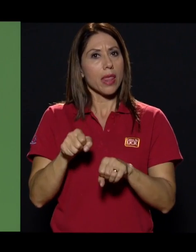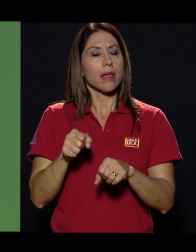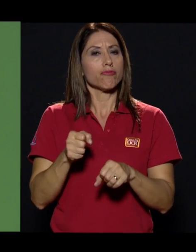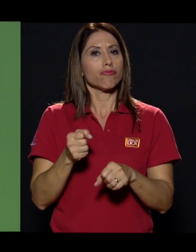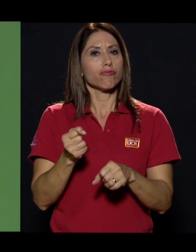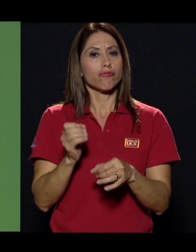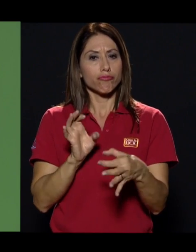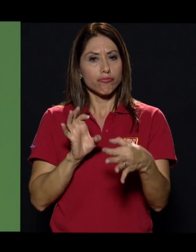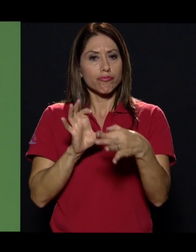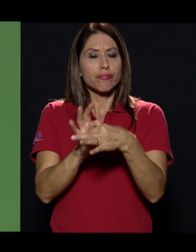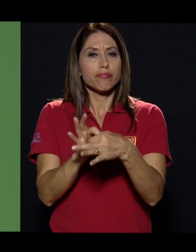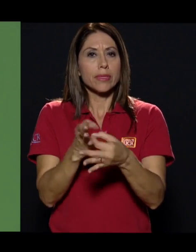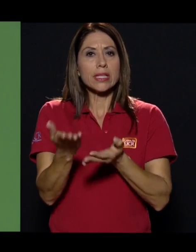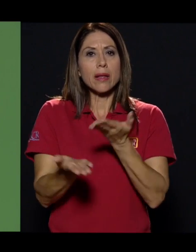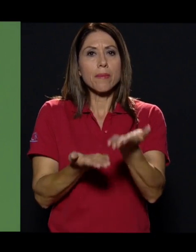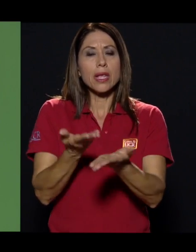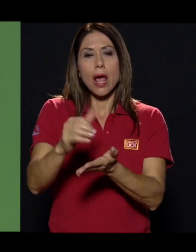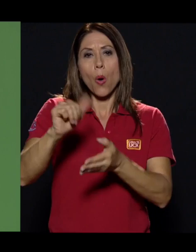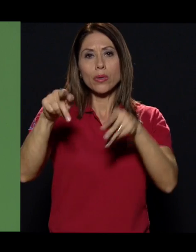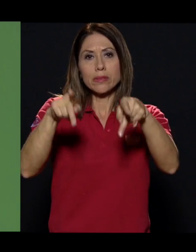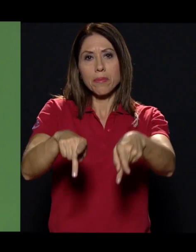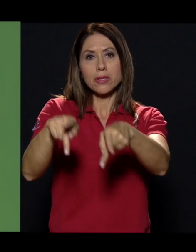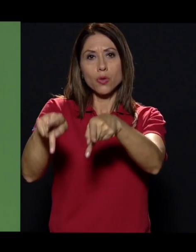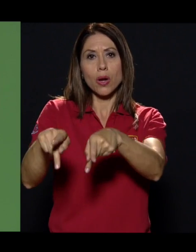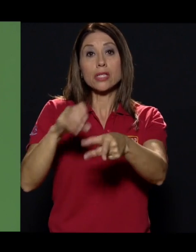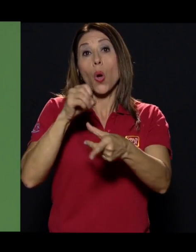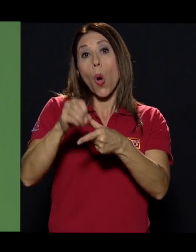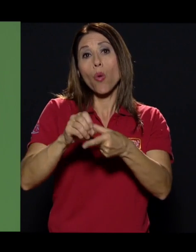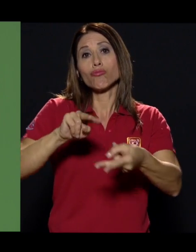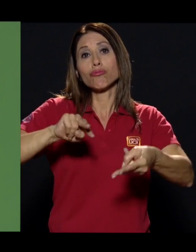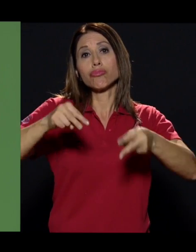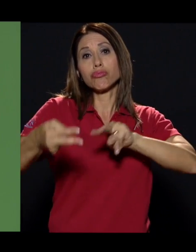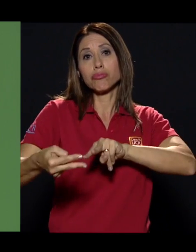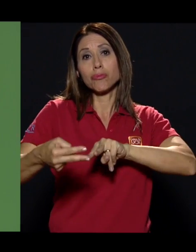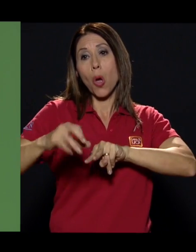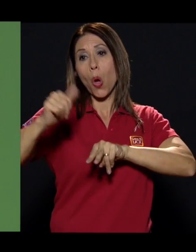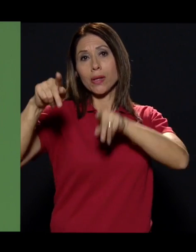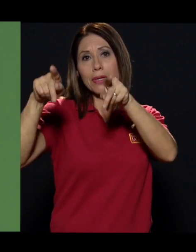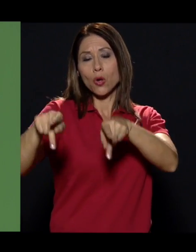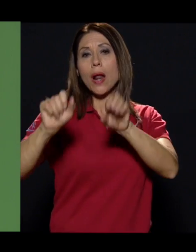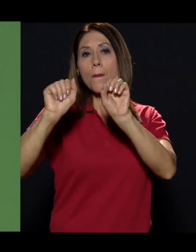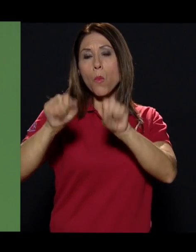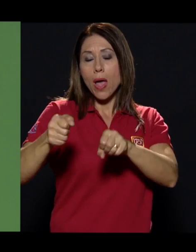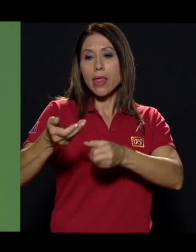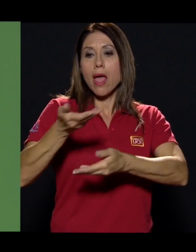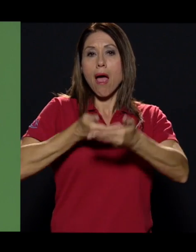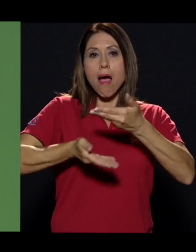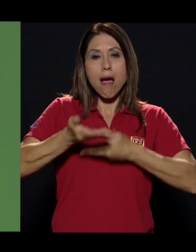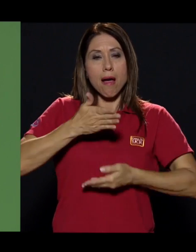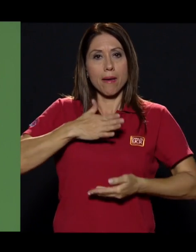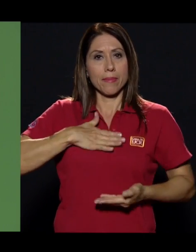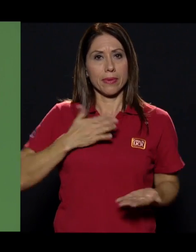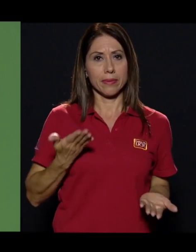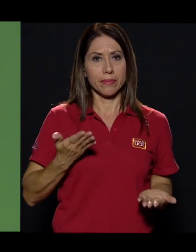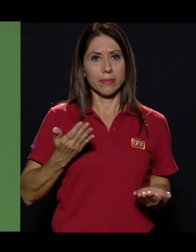servir a muchísimas personas o viceversa, ¿verdad? La experiencia de ella le podría